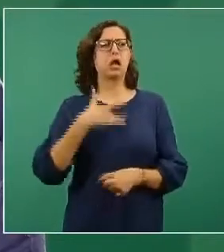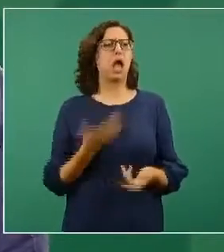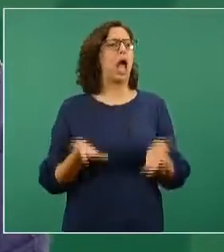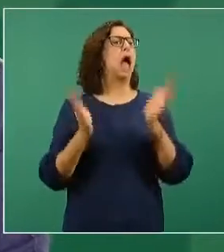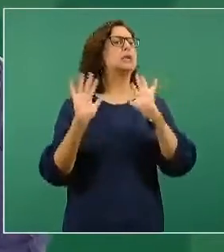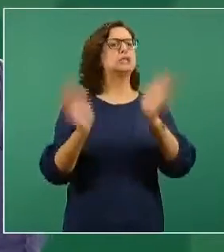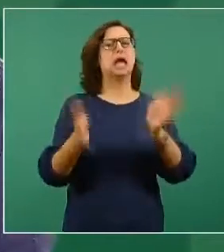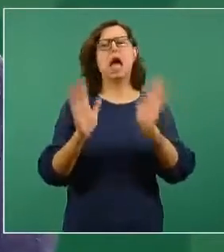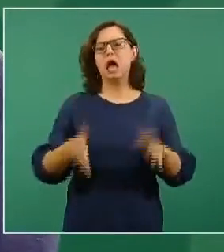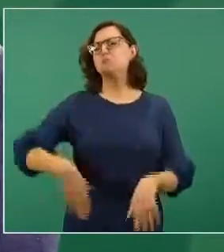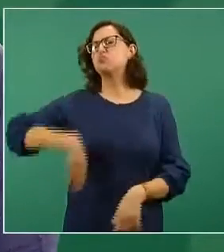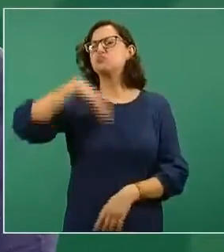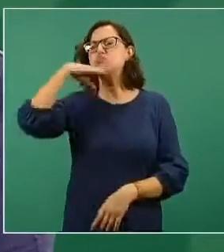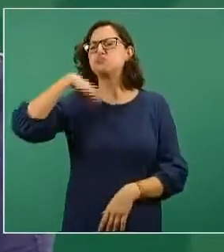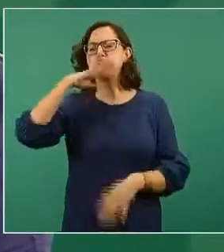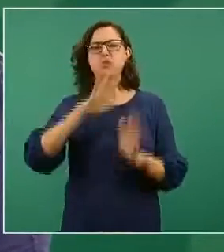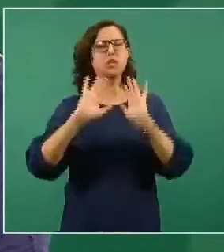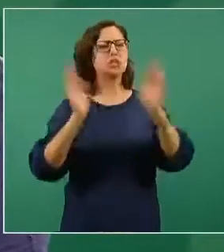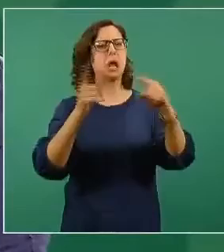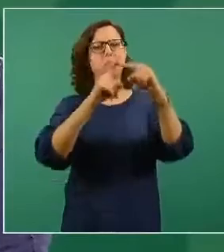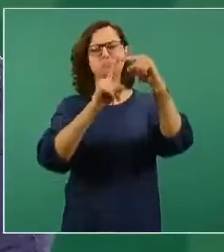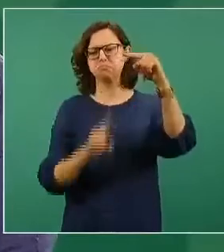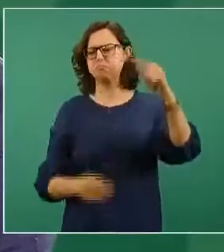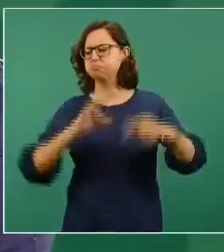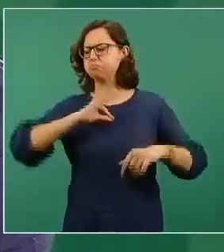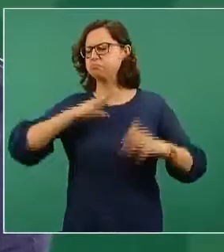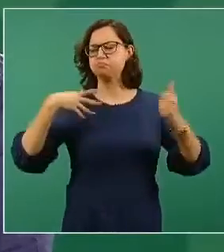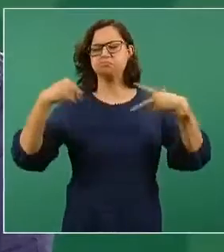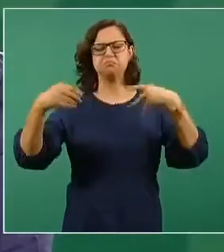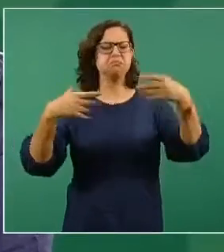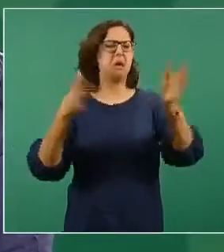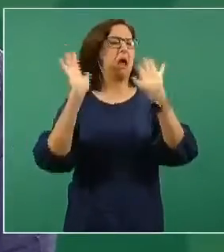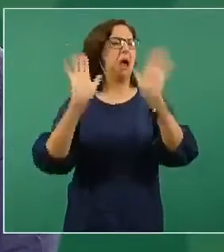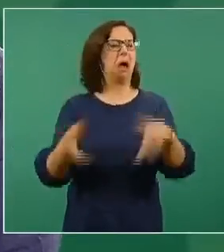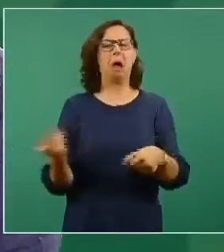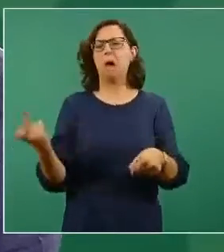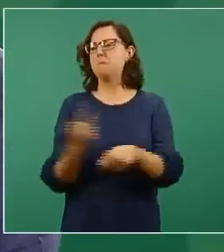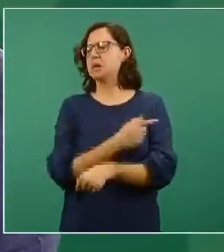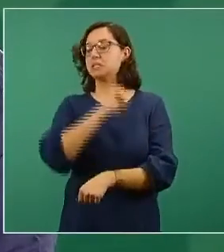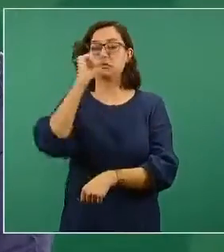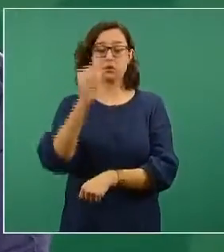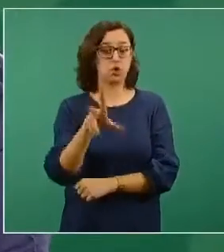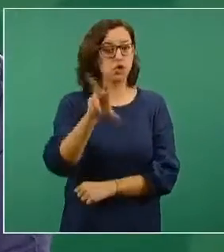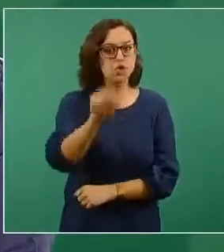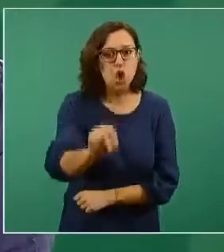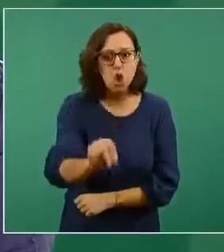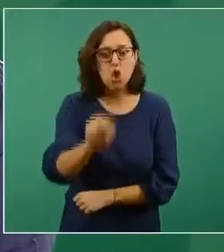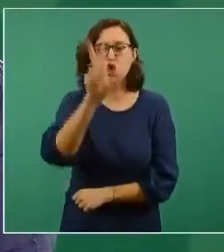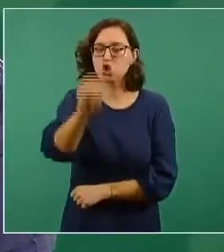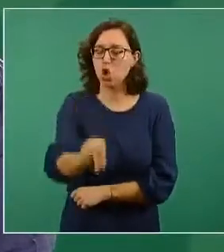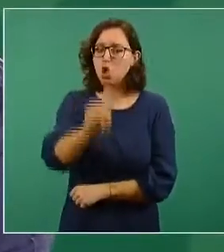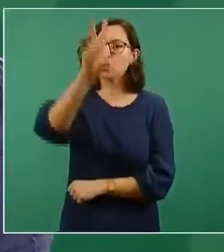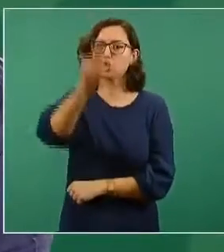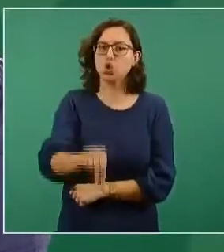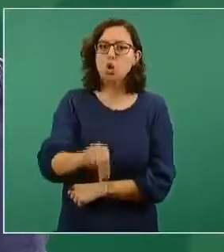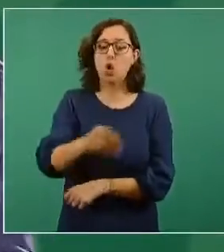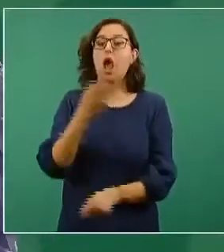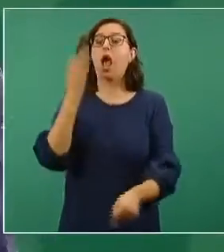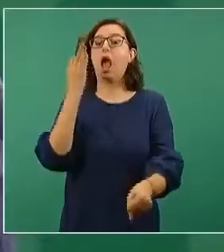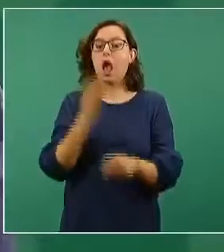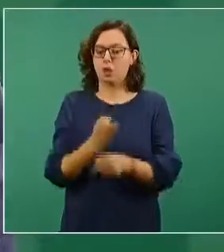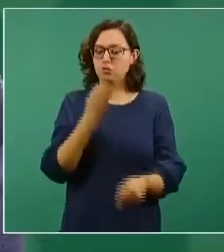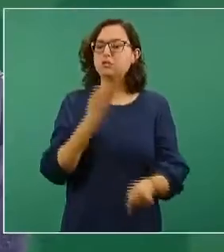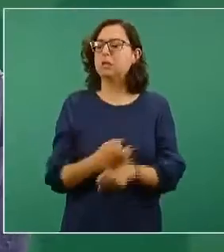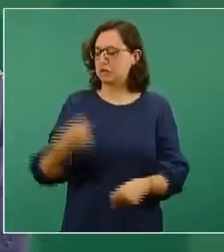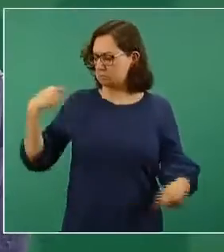de que ya esto va para abajo. No, jamás hemos dicho eso. Desde la primera vez que lo mencionamos, insistimos. Ahorita lleva